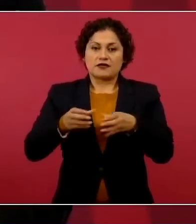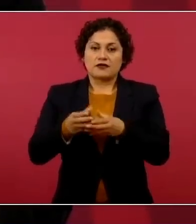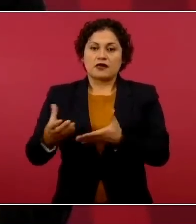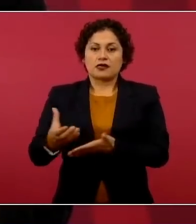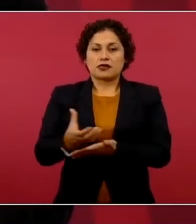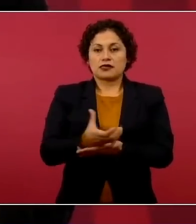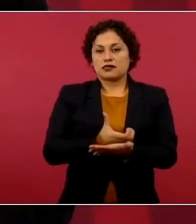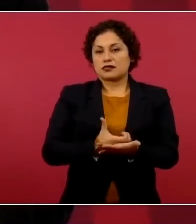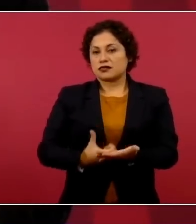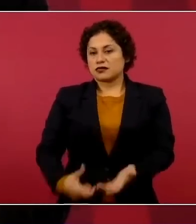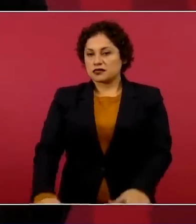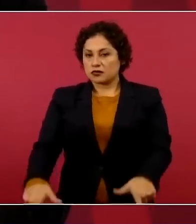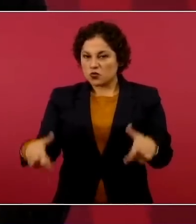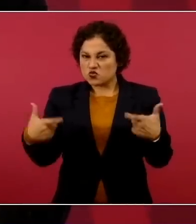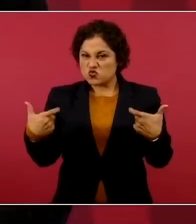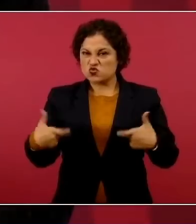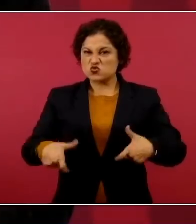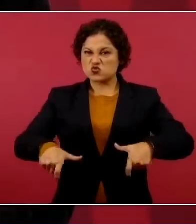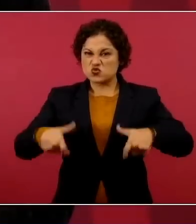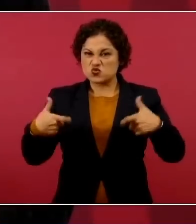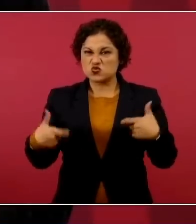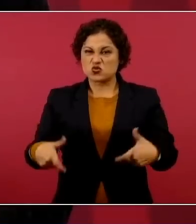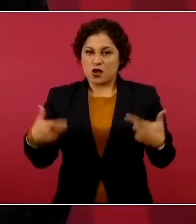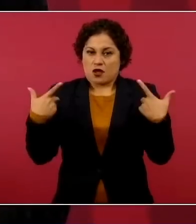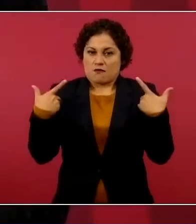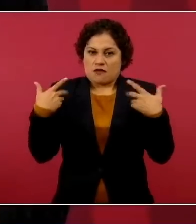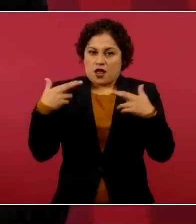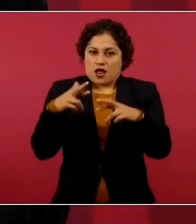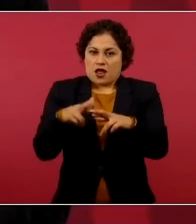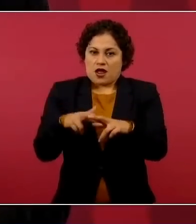dinero, maestros eméritos.